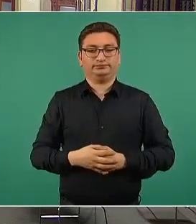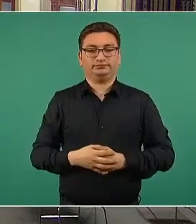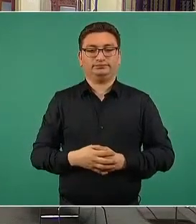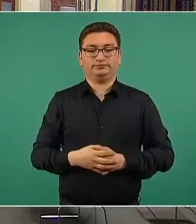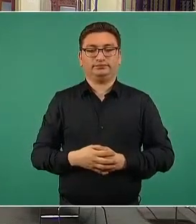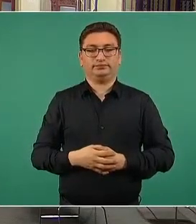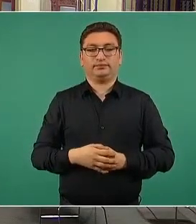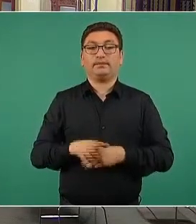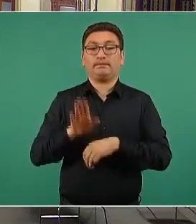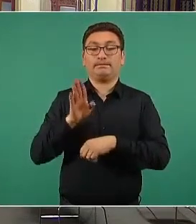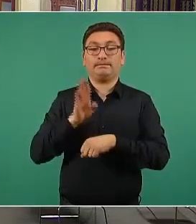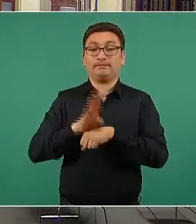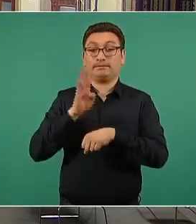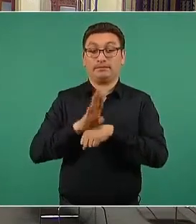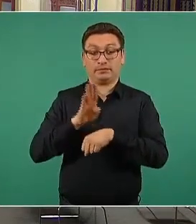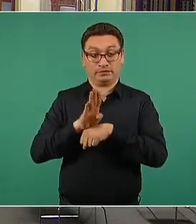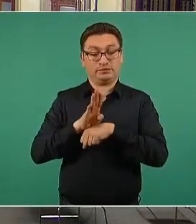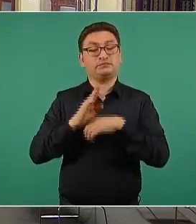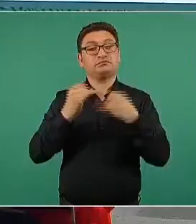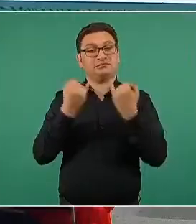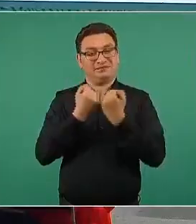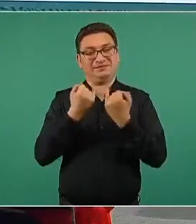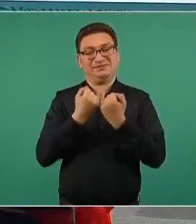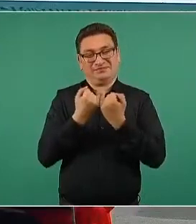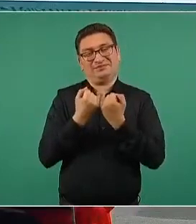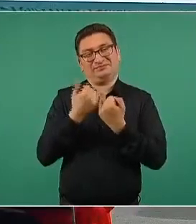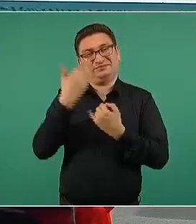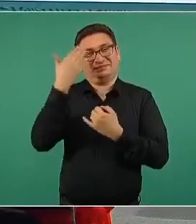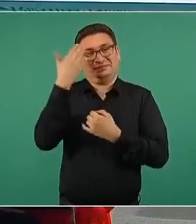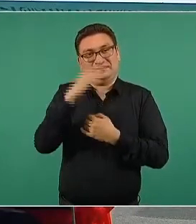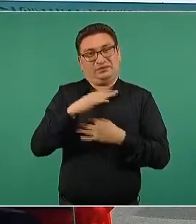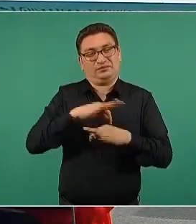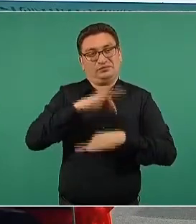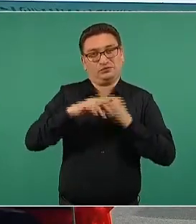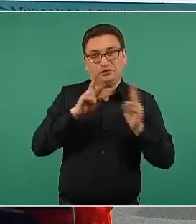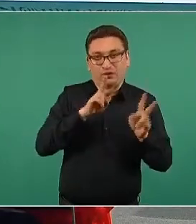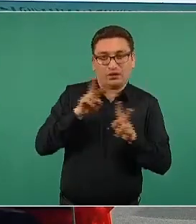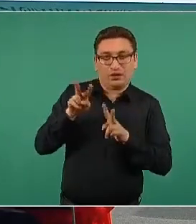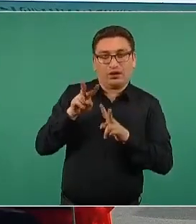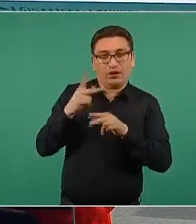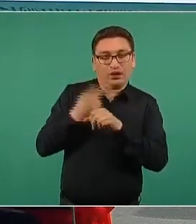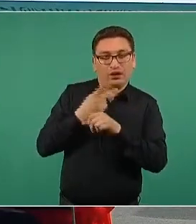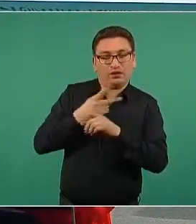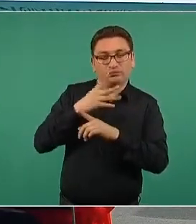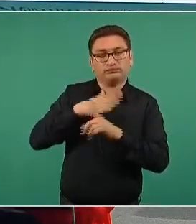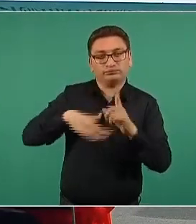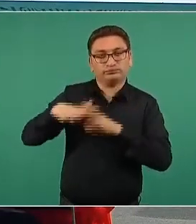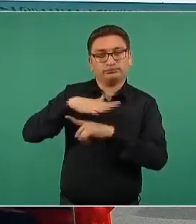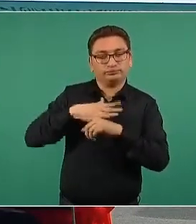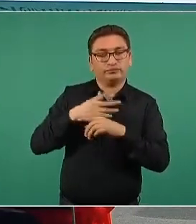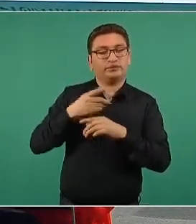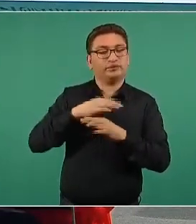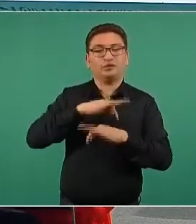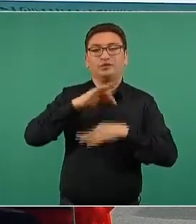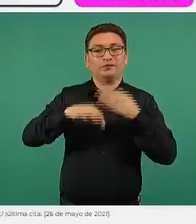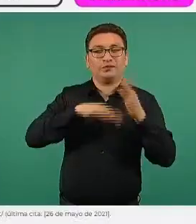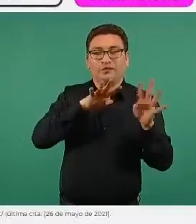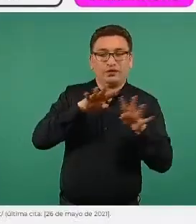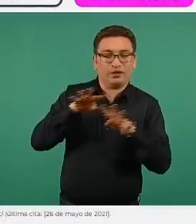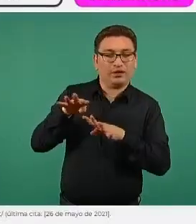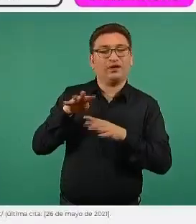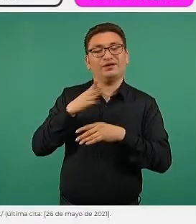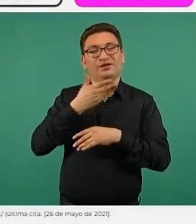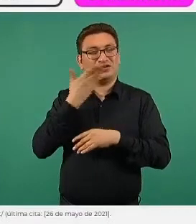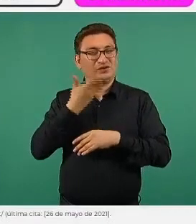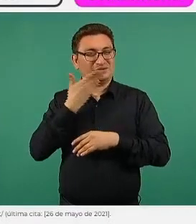En Brasil, que sabemos que también siempre ha llamado la atención por su comportamiento y por ser uno de los focos también